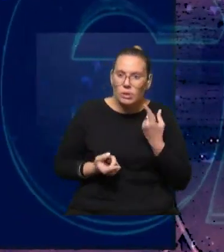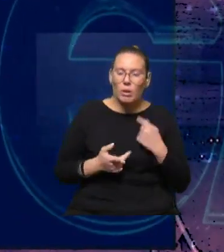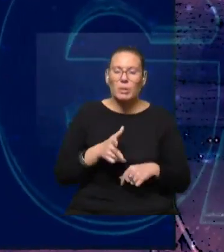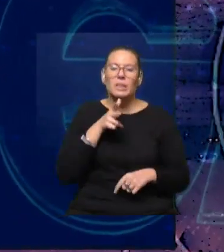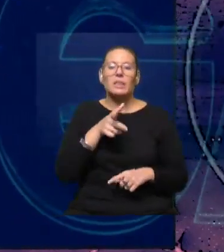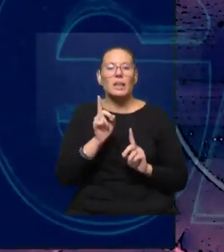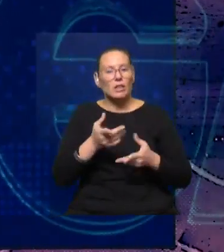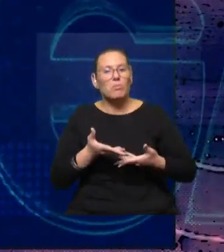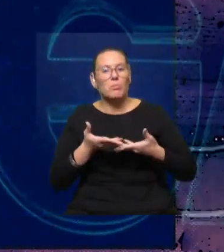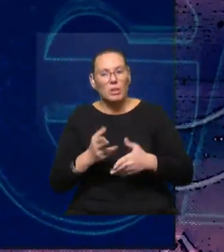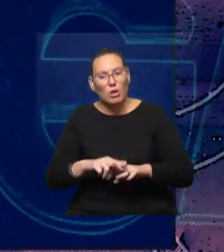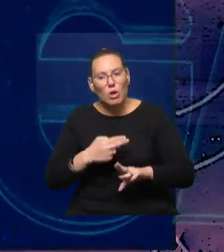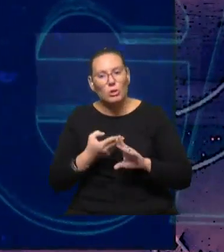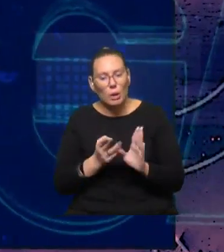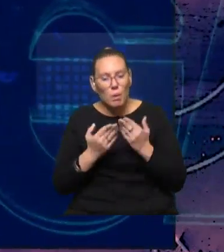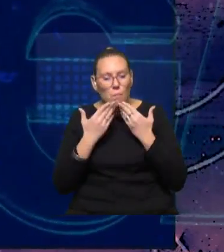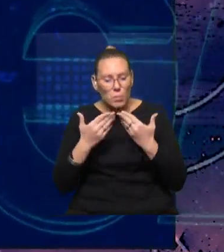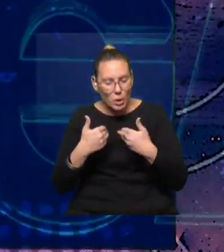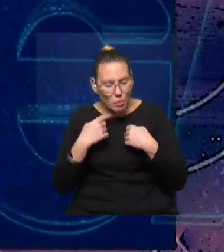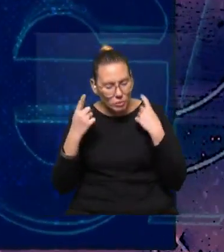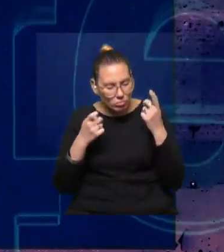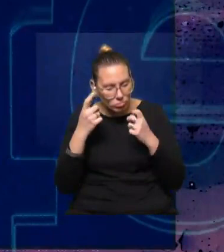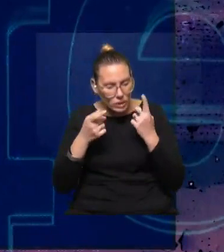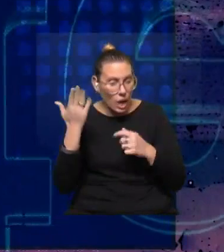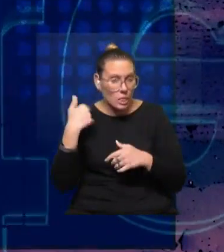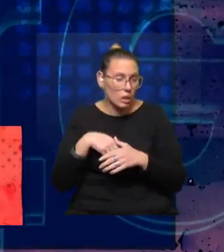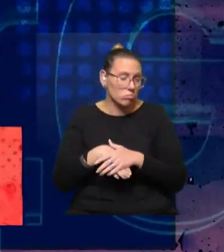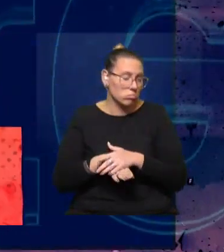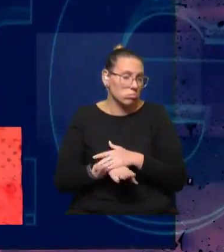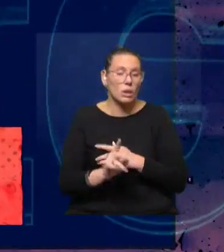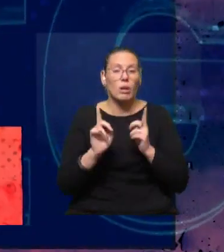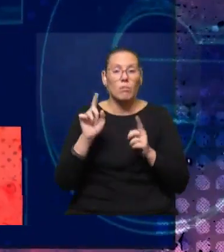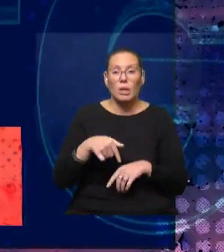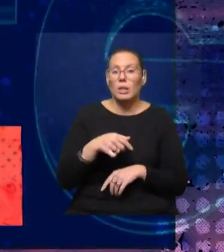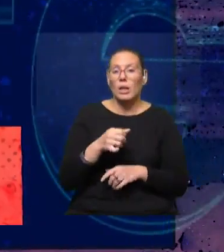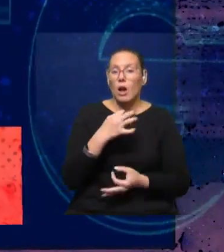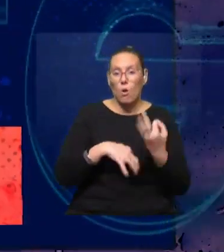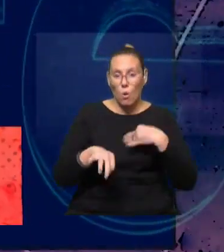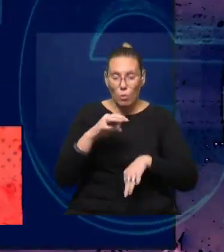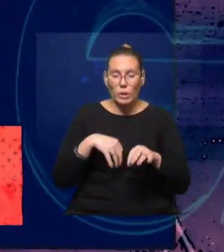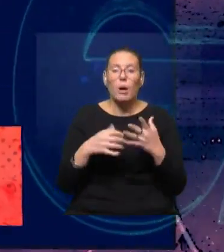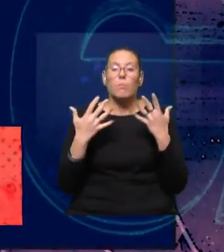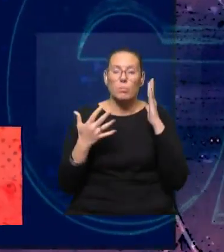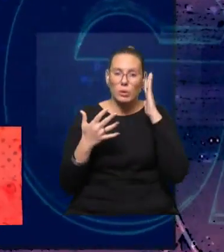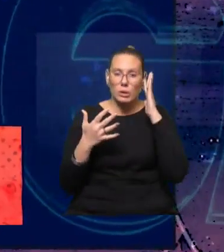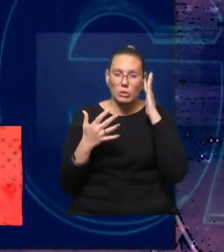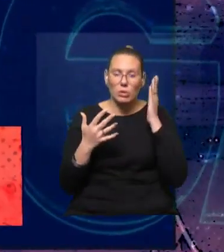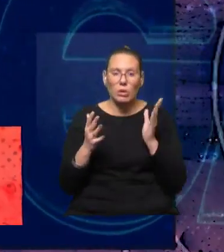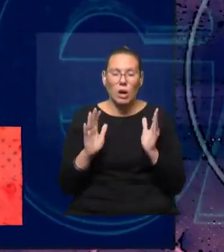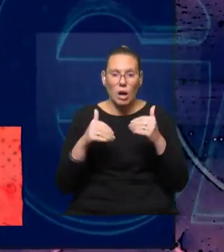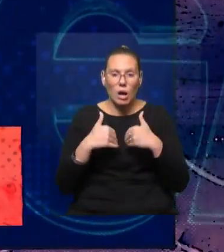me invitaron a hacerme otra vez esas preguntas que habían quedado guardadas y ahí es que surge Eucalipto blanco por eso es que es una autoficción